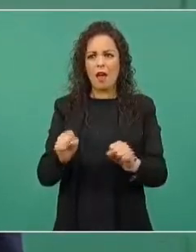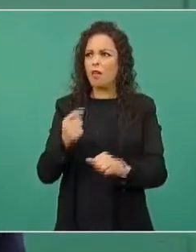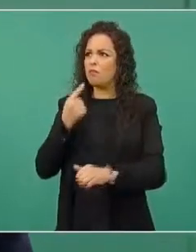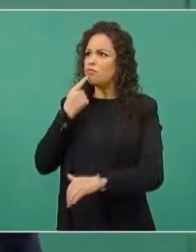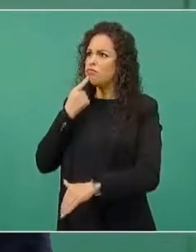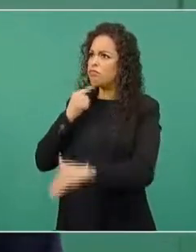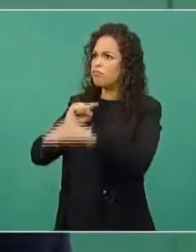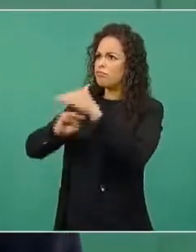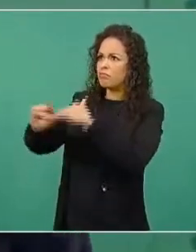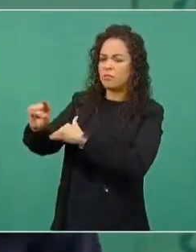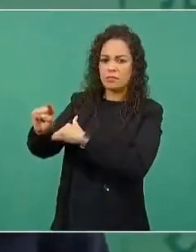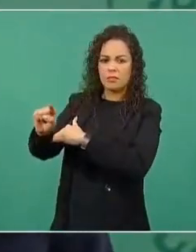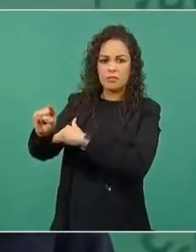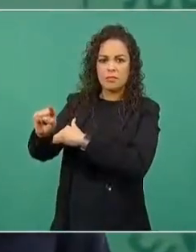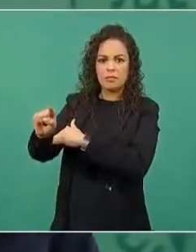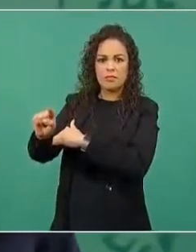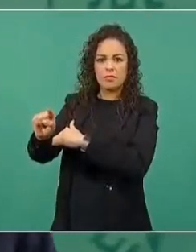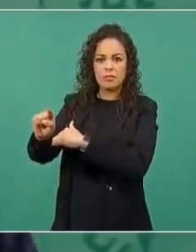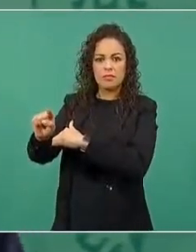Me acordé de